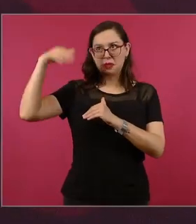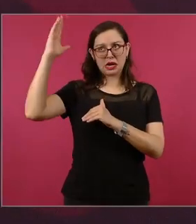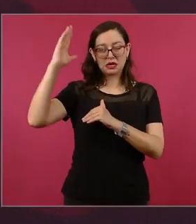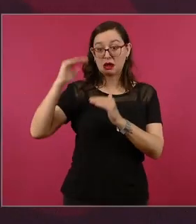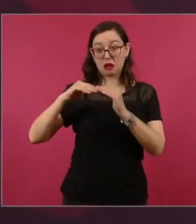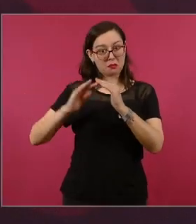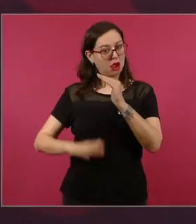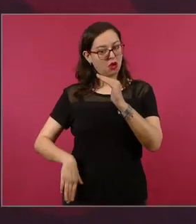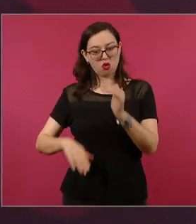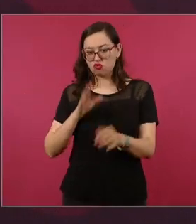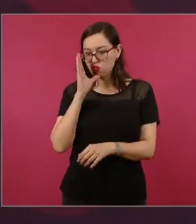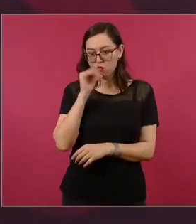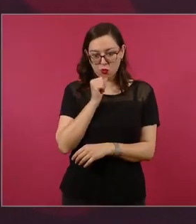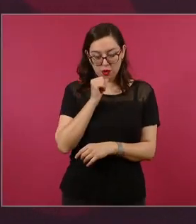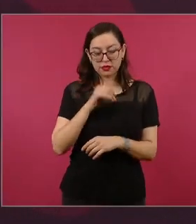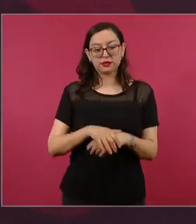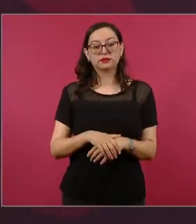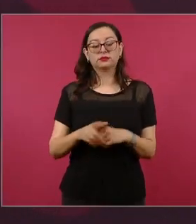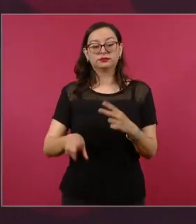Lo segundo,